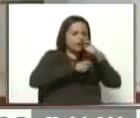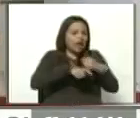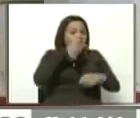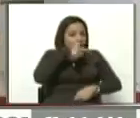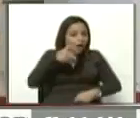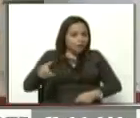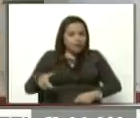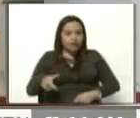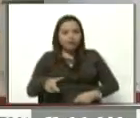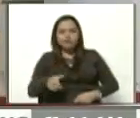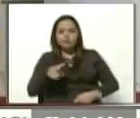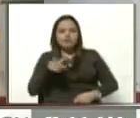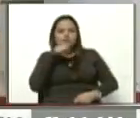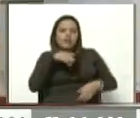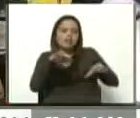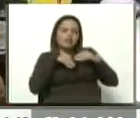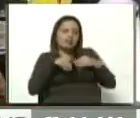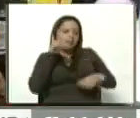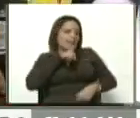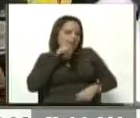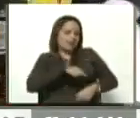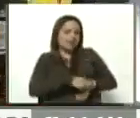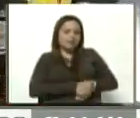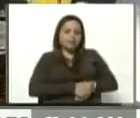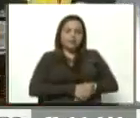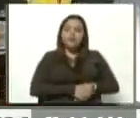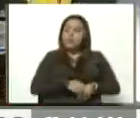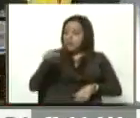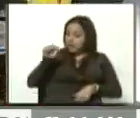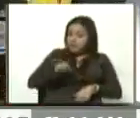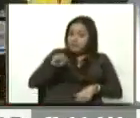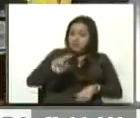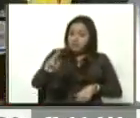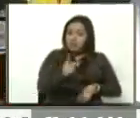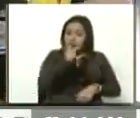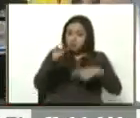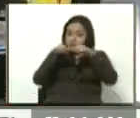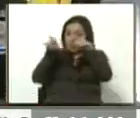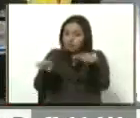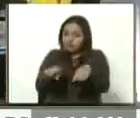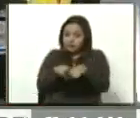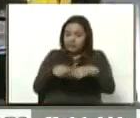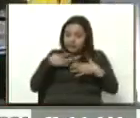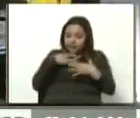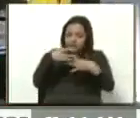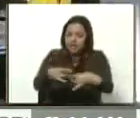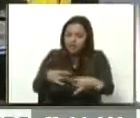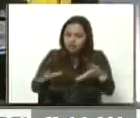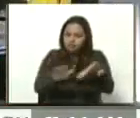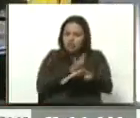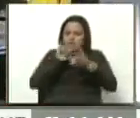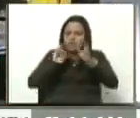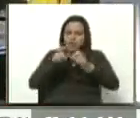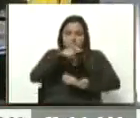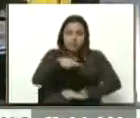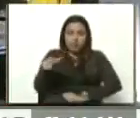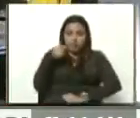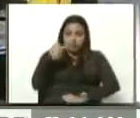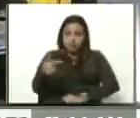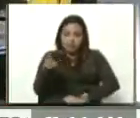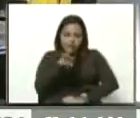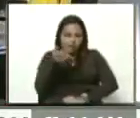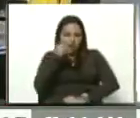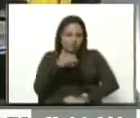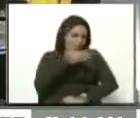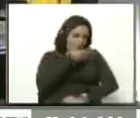cuentos de camino. Mira, hay una segunda lámina. Vamos a irla revisando porque está bien interesante a propósito, sí, de este tema que la gente dice, se está arreglando, no se está